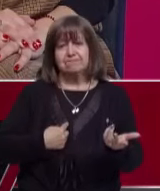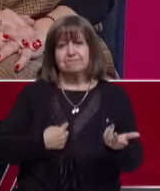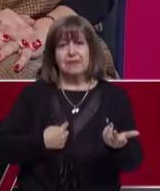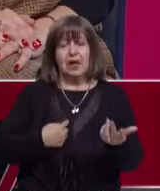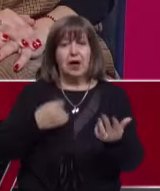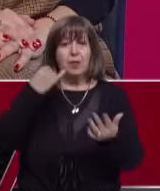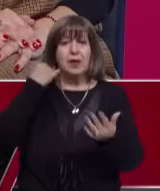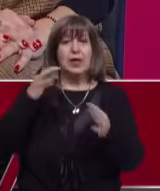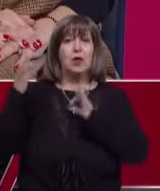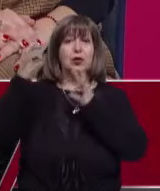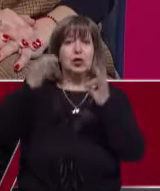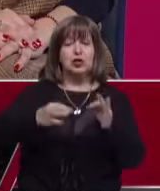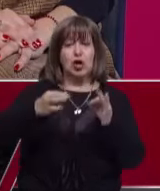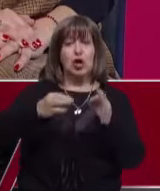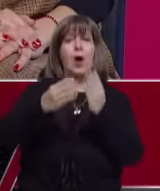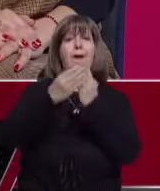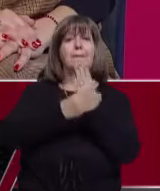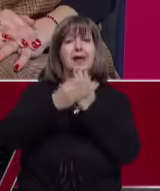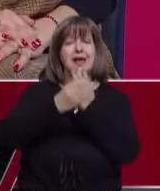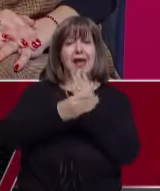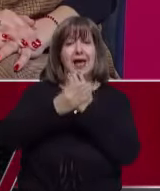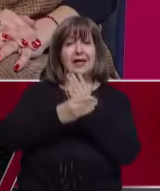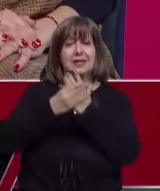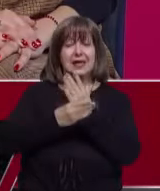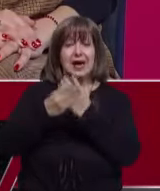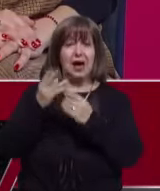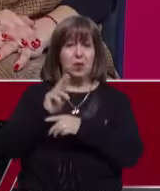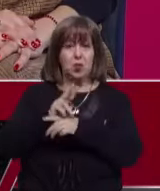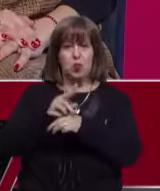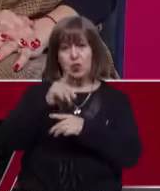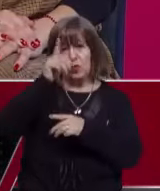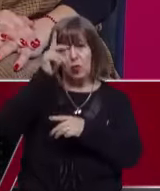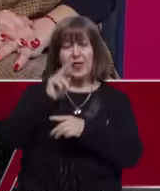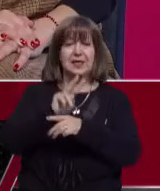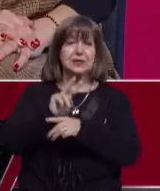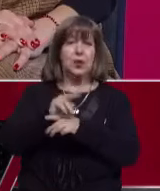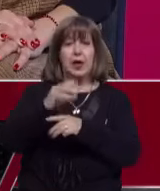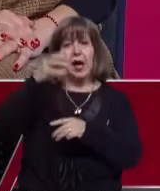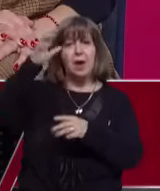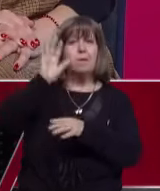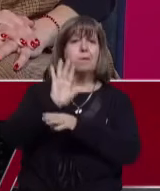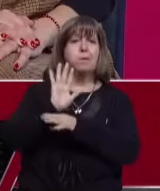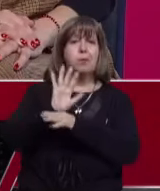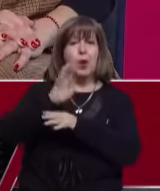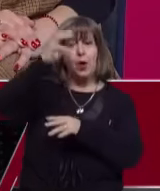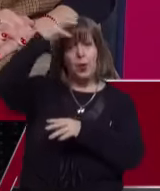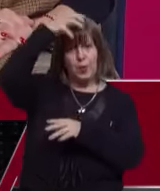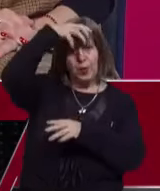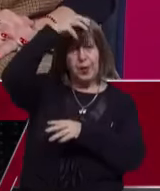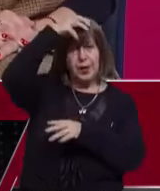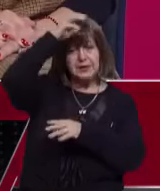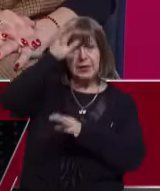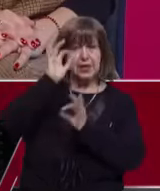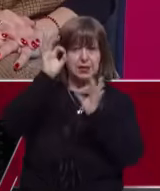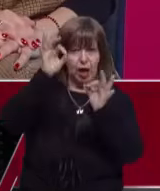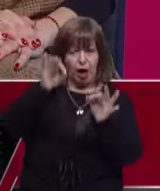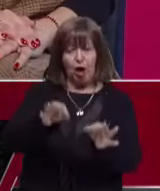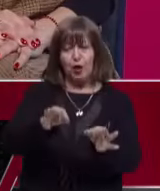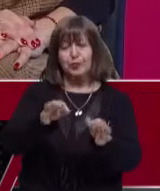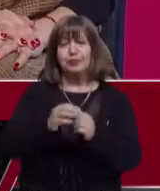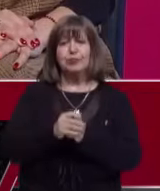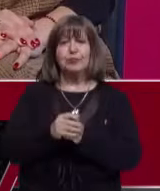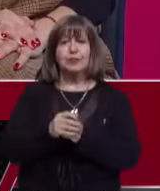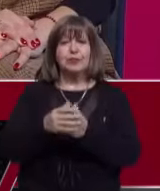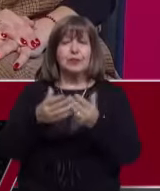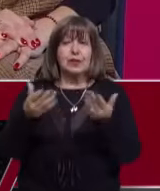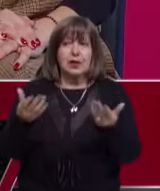el día que llegó la ministra y que estábamos muy cerca de la pista eh o o cerca de algo no pensando en